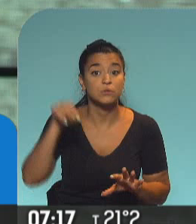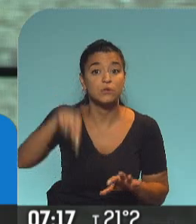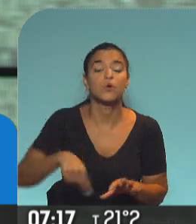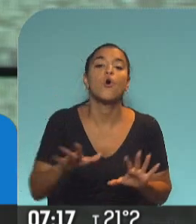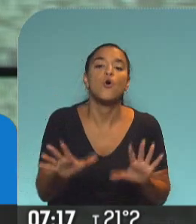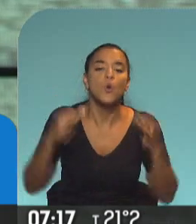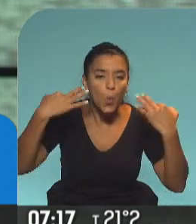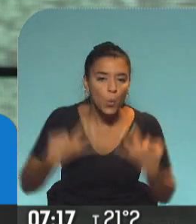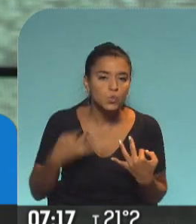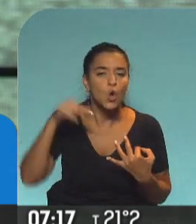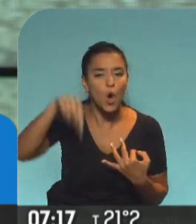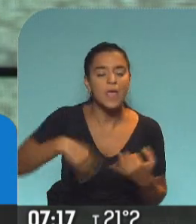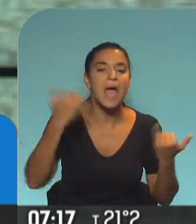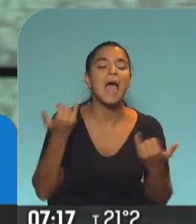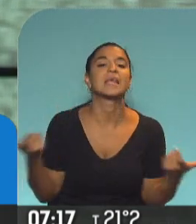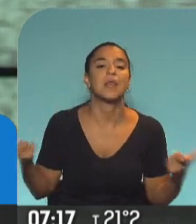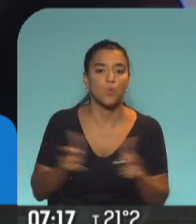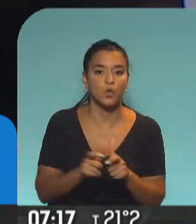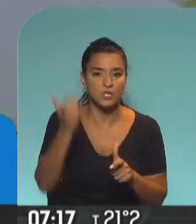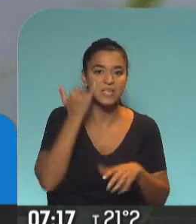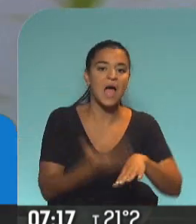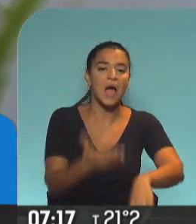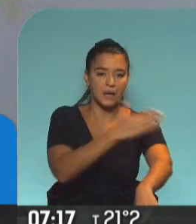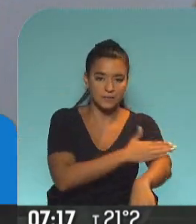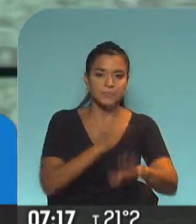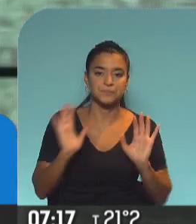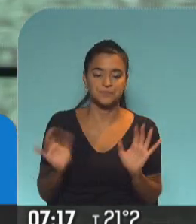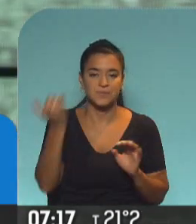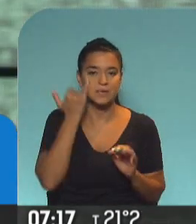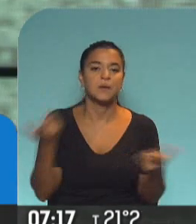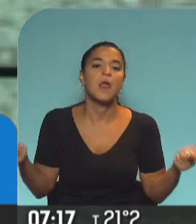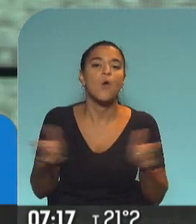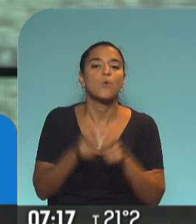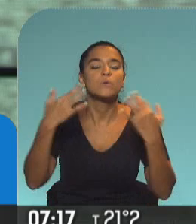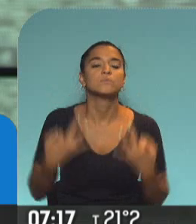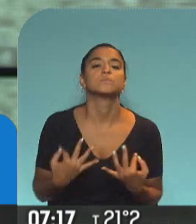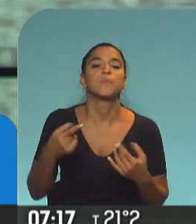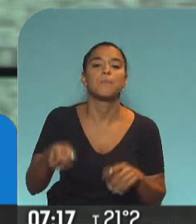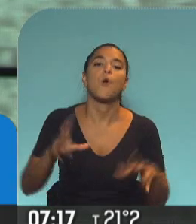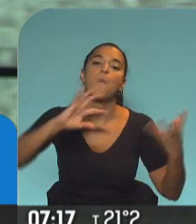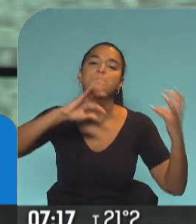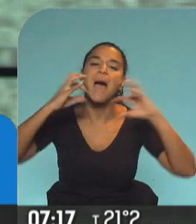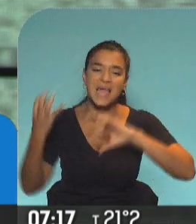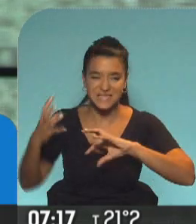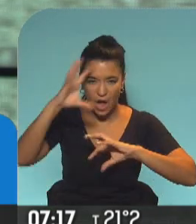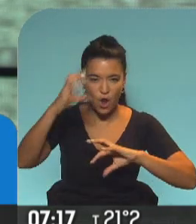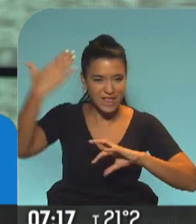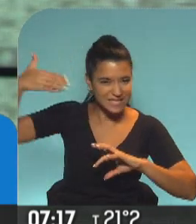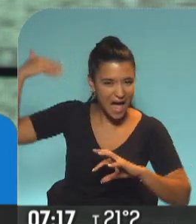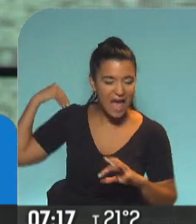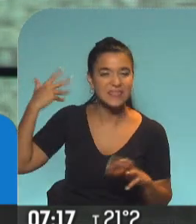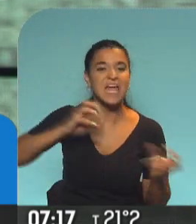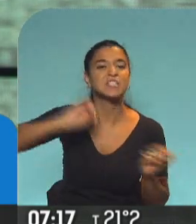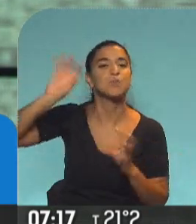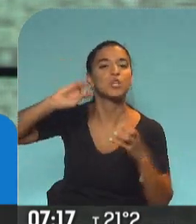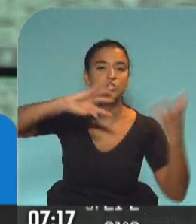hoy justamente había una reunión. Ya estaba prevista antes. Claro, ya estaba prevista, que era por la mesa del maíz. ¿Te acordás que se había cerrado la